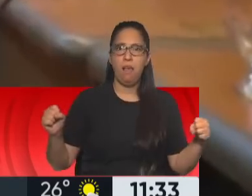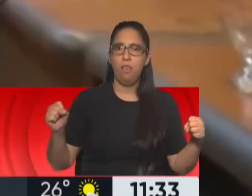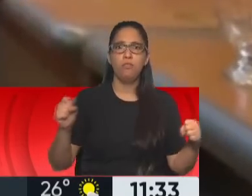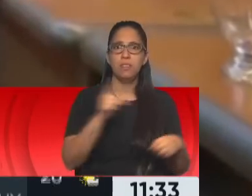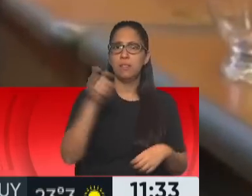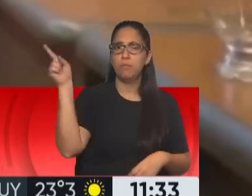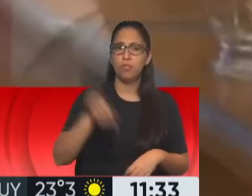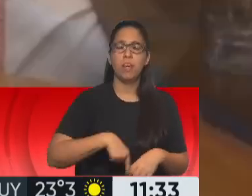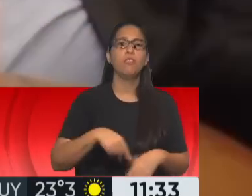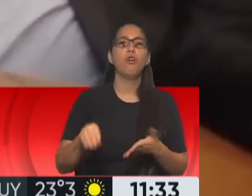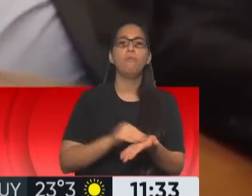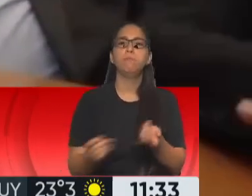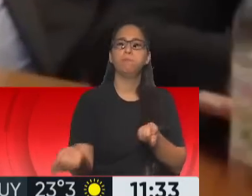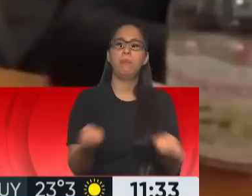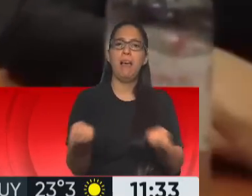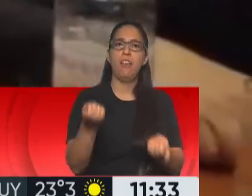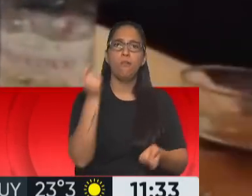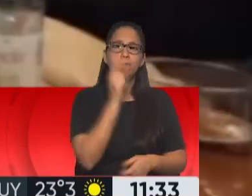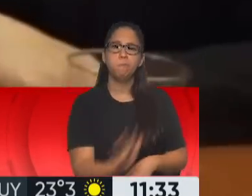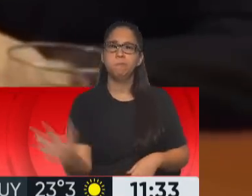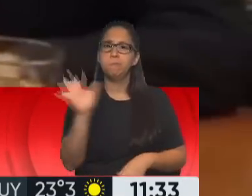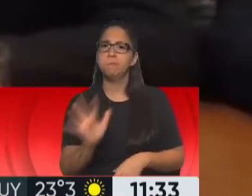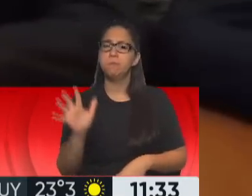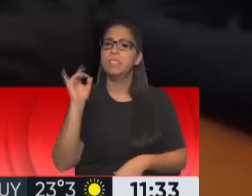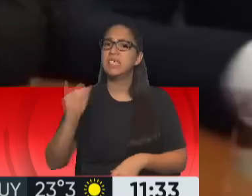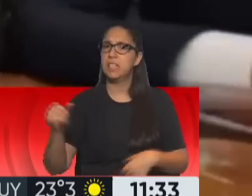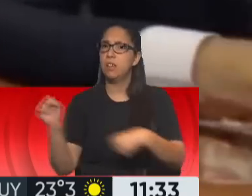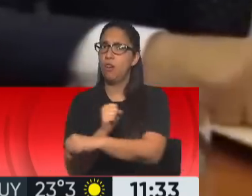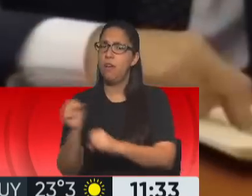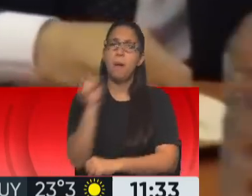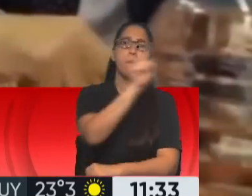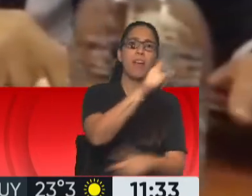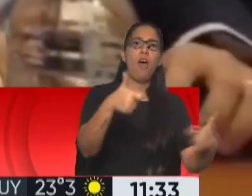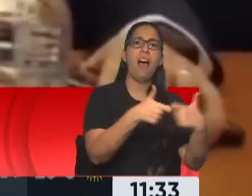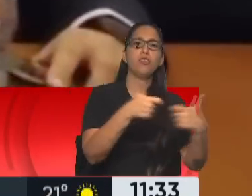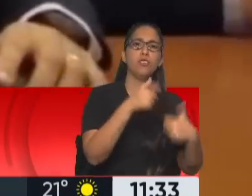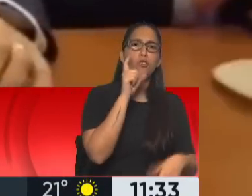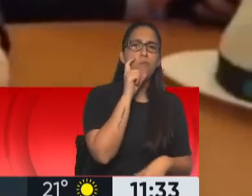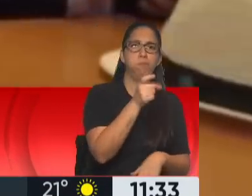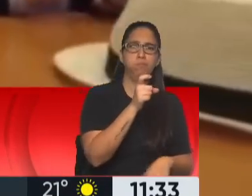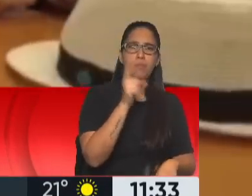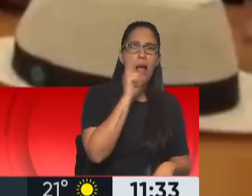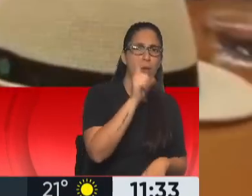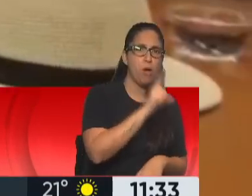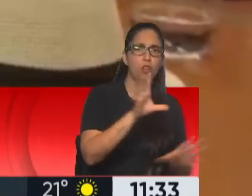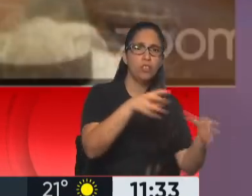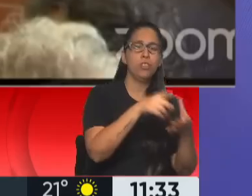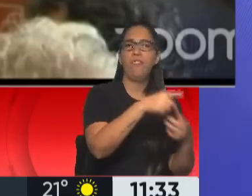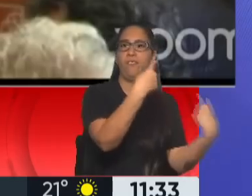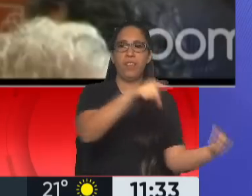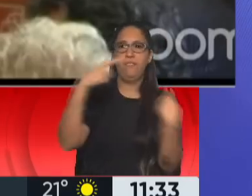de administración fraudulenta, no así el delito de asociación ilícita. Ahí sí hubo un fallo